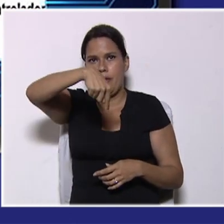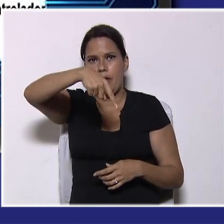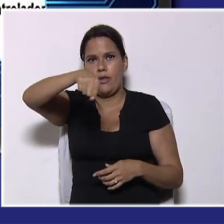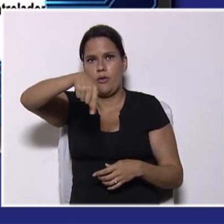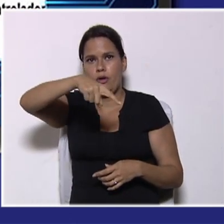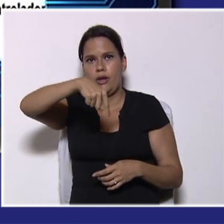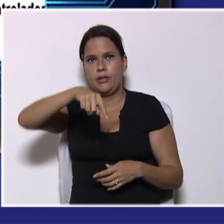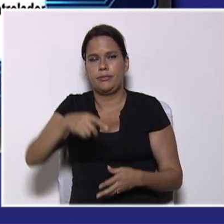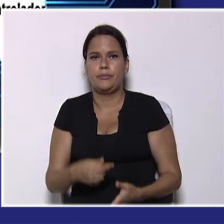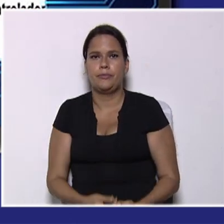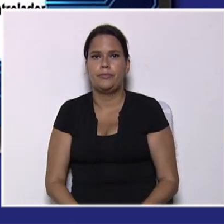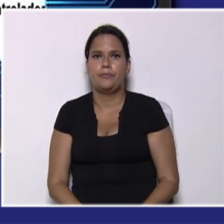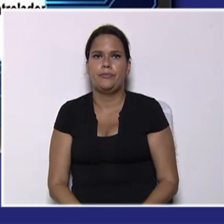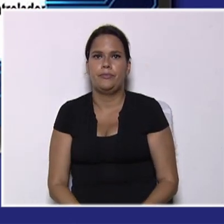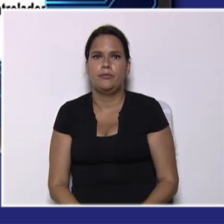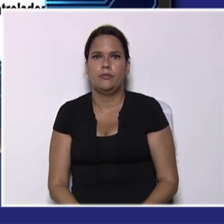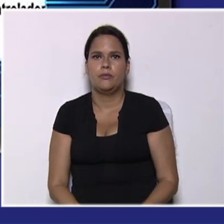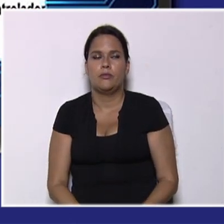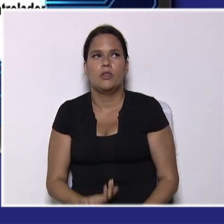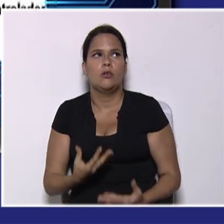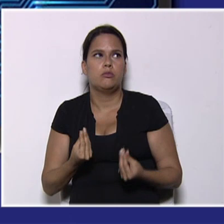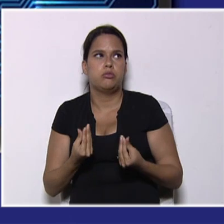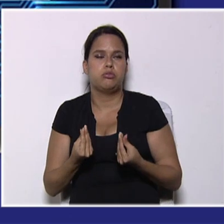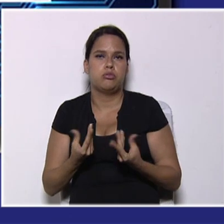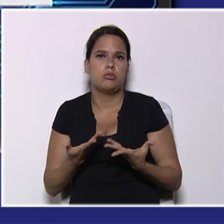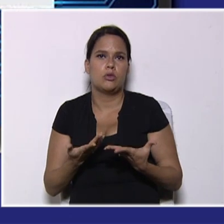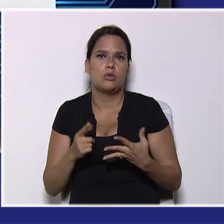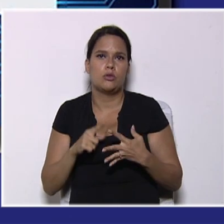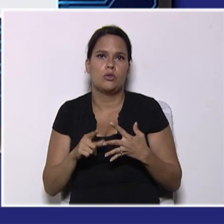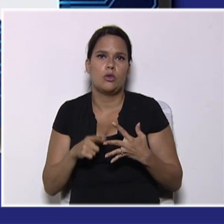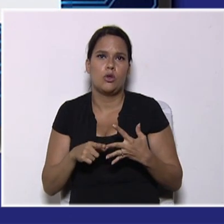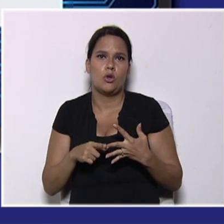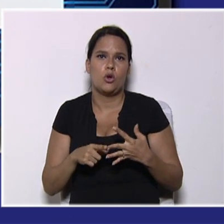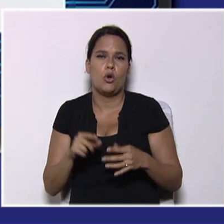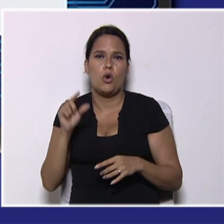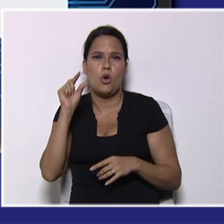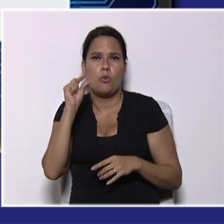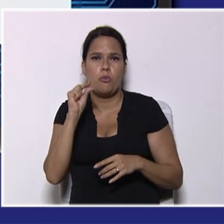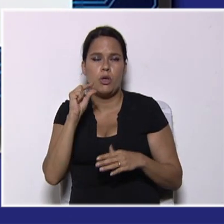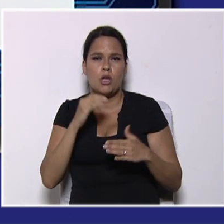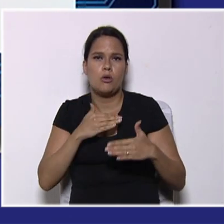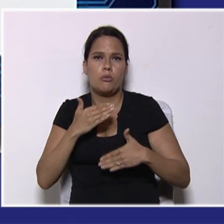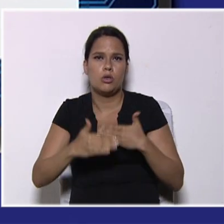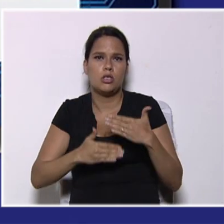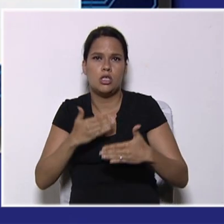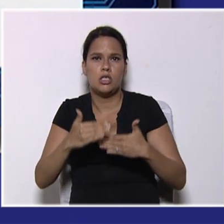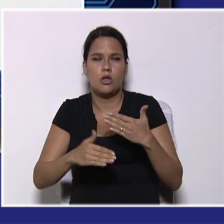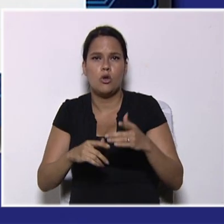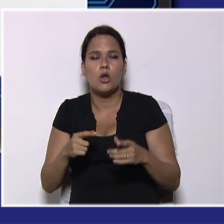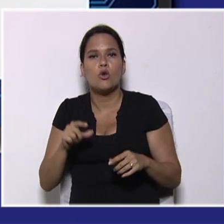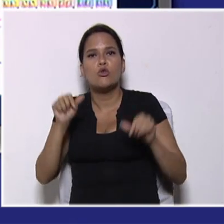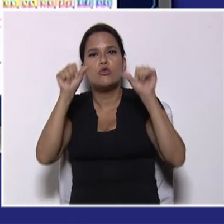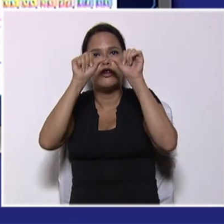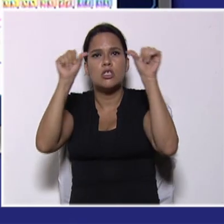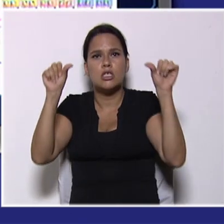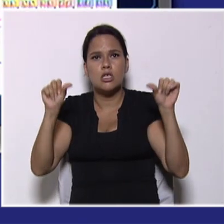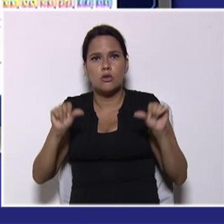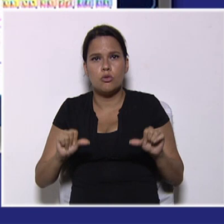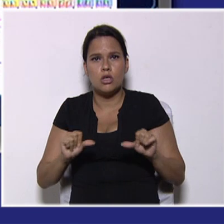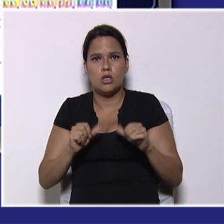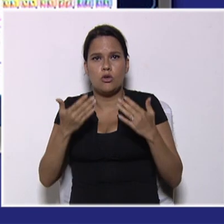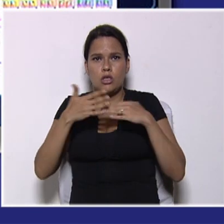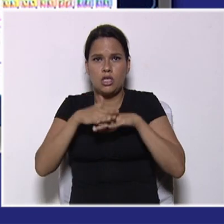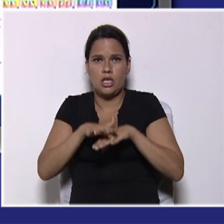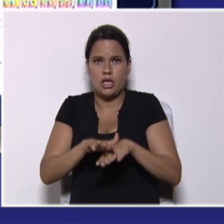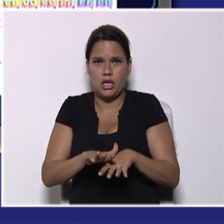entre otros. Y en gran medida, con los microprocesadores, que son un tipo de circuito integrado, se